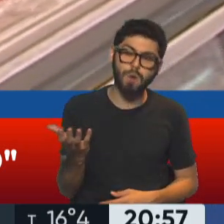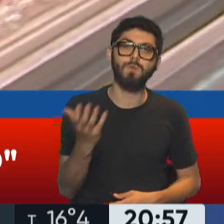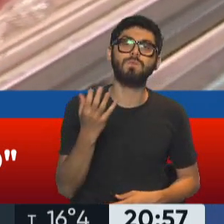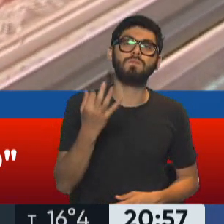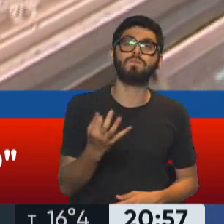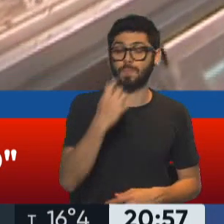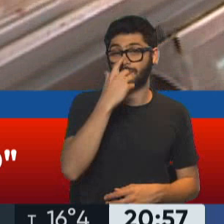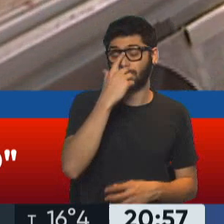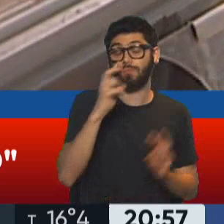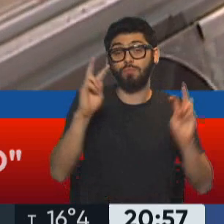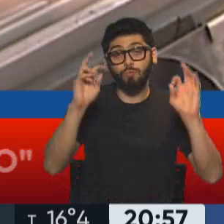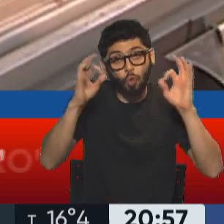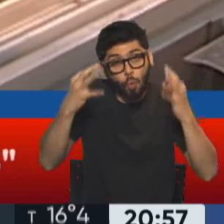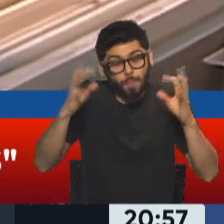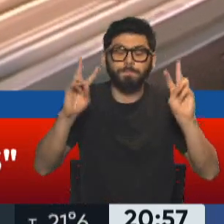Teóricamente nosotros